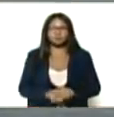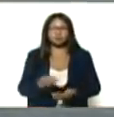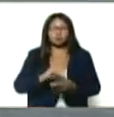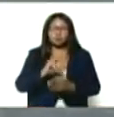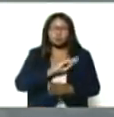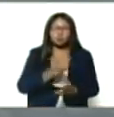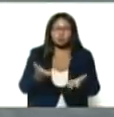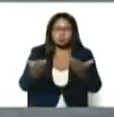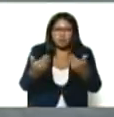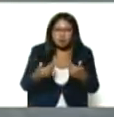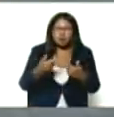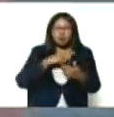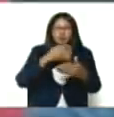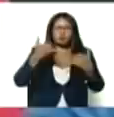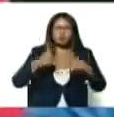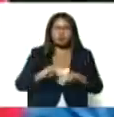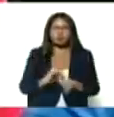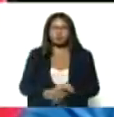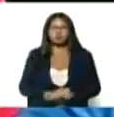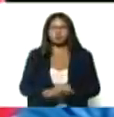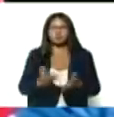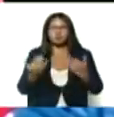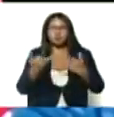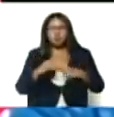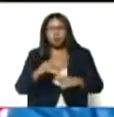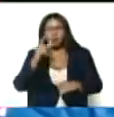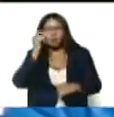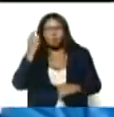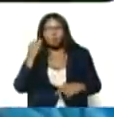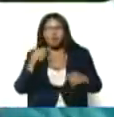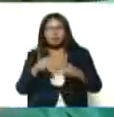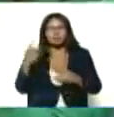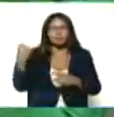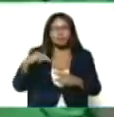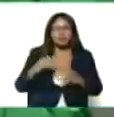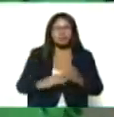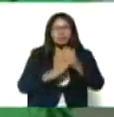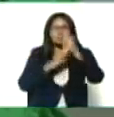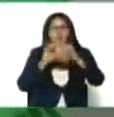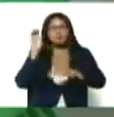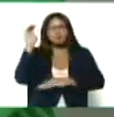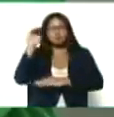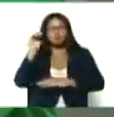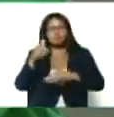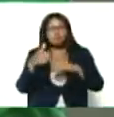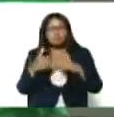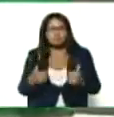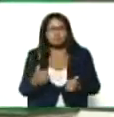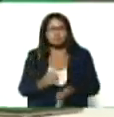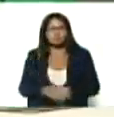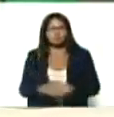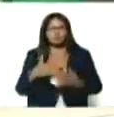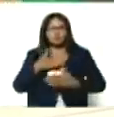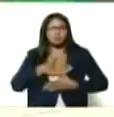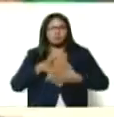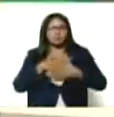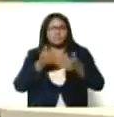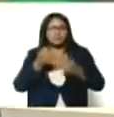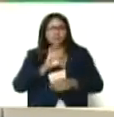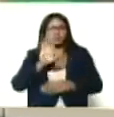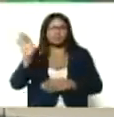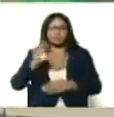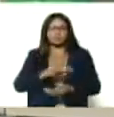manos su hijo, ponga en nuestras manos su hija y tendrá líderes futuros de bien para el país.